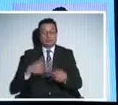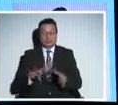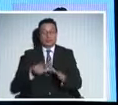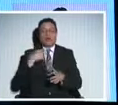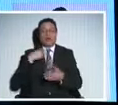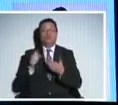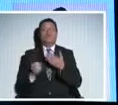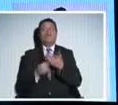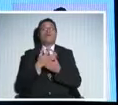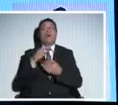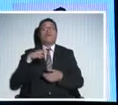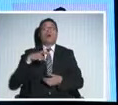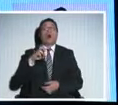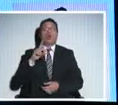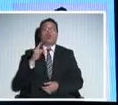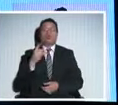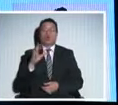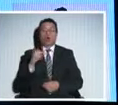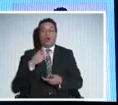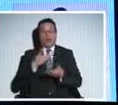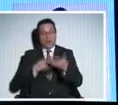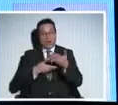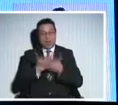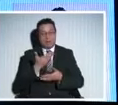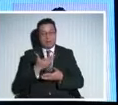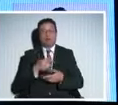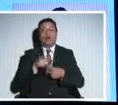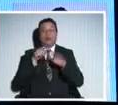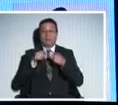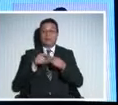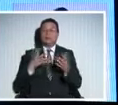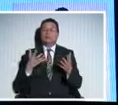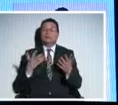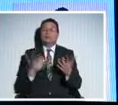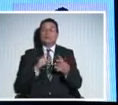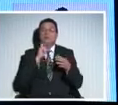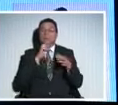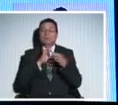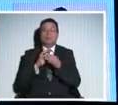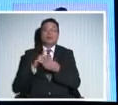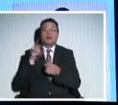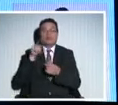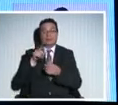nuevos módulos dentales de recambio, lo que implicó una inversión de